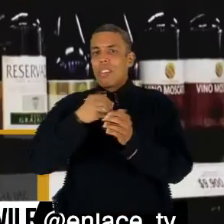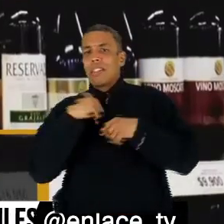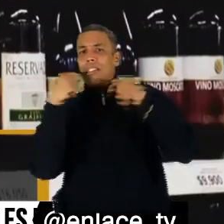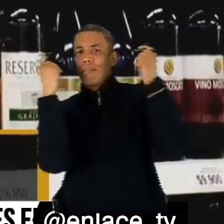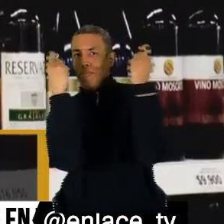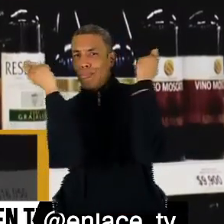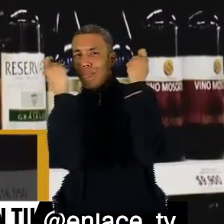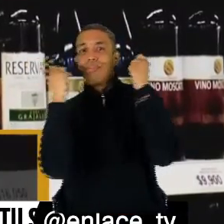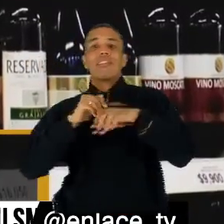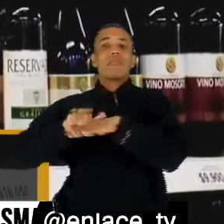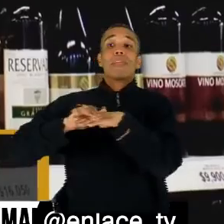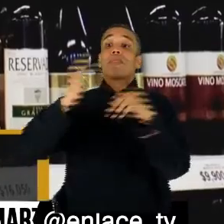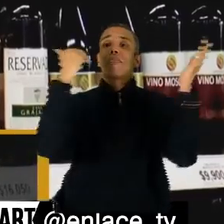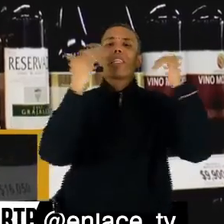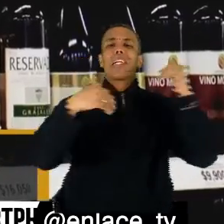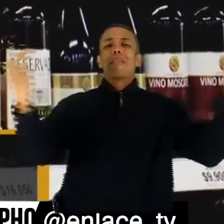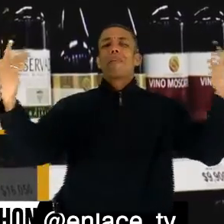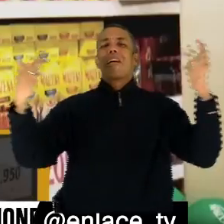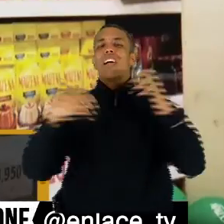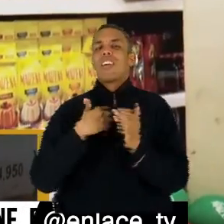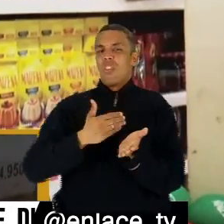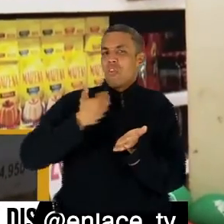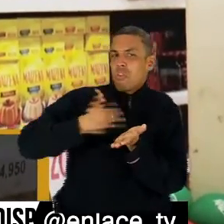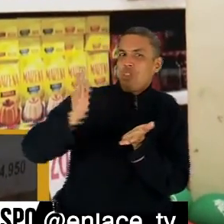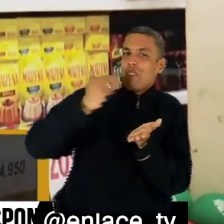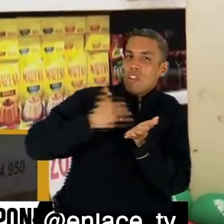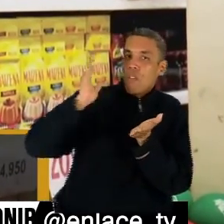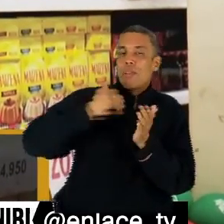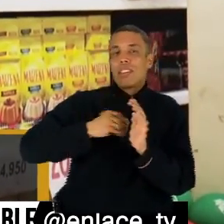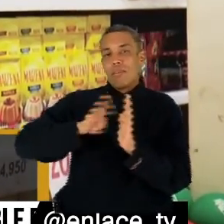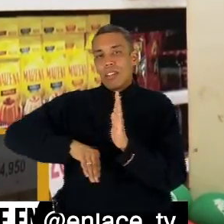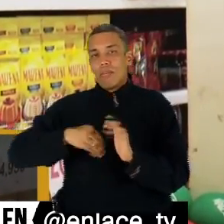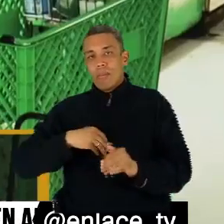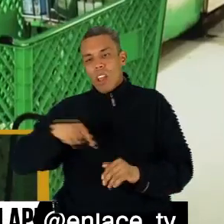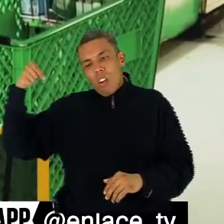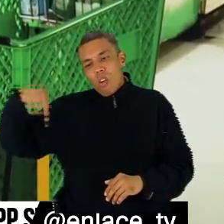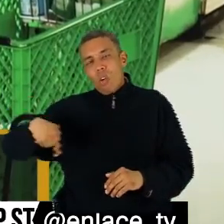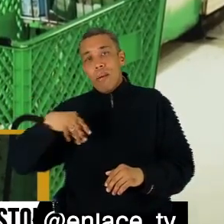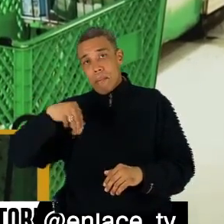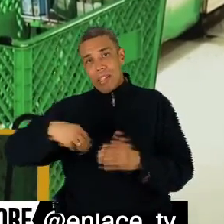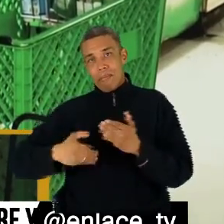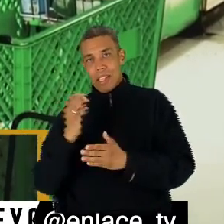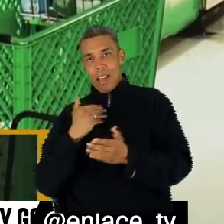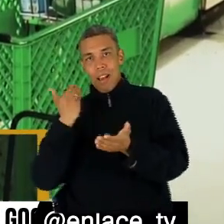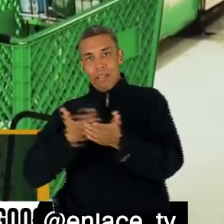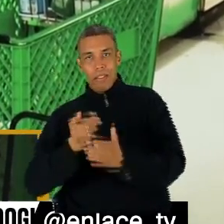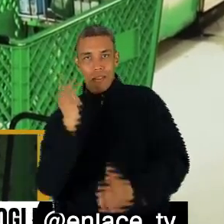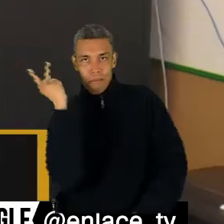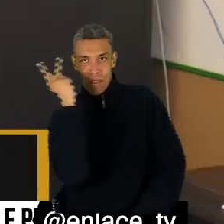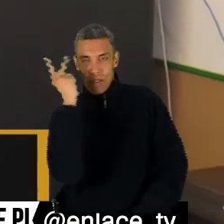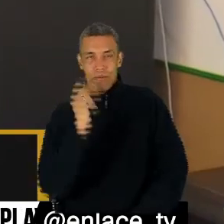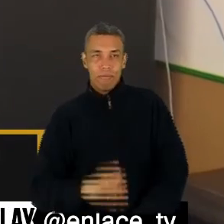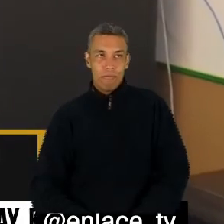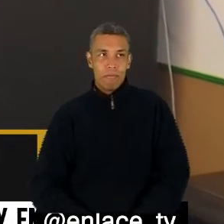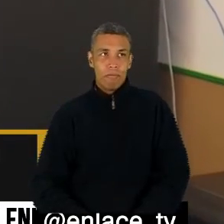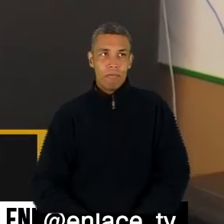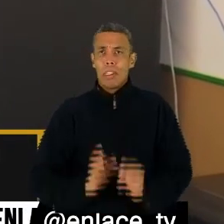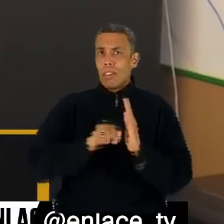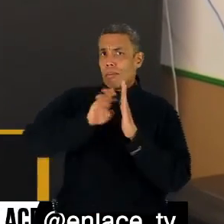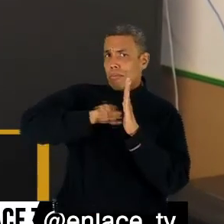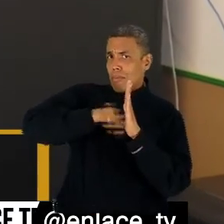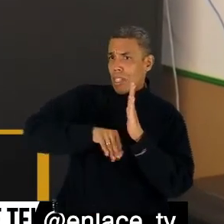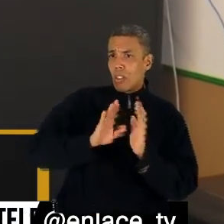madrugón del año en La Quinta Torcoroma y del Parque. El madrugón va desde este martes hasta el viernes 27 de mayo. Los barranqueños pueden encontrar descuentos